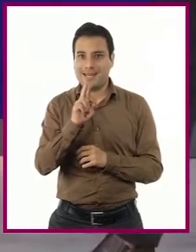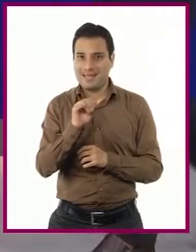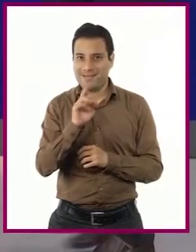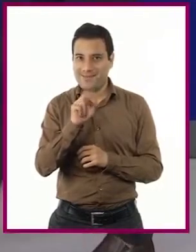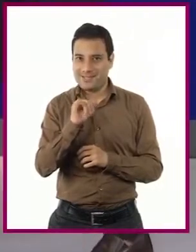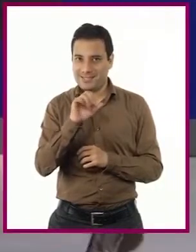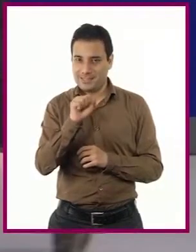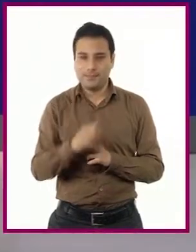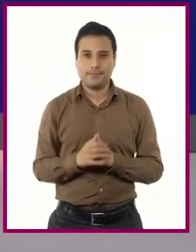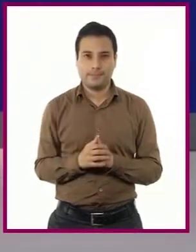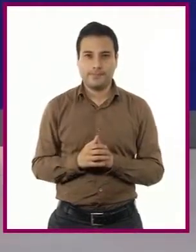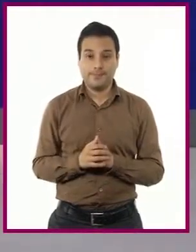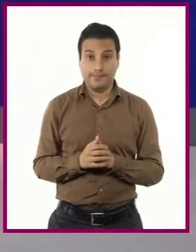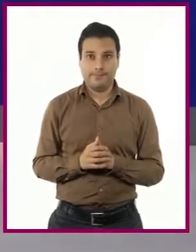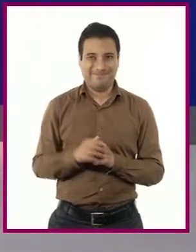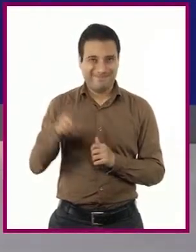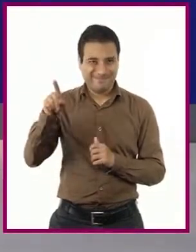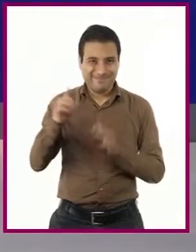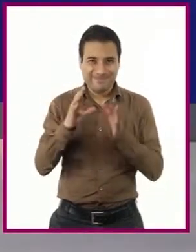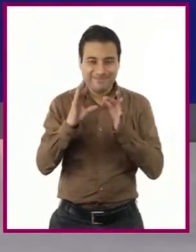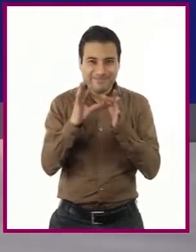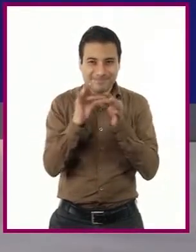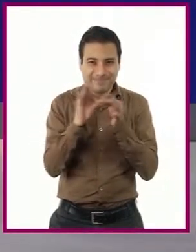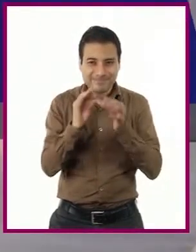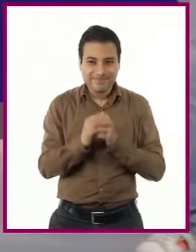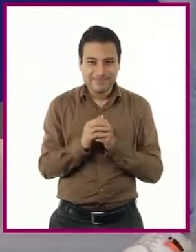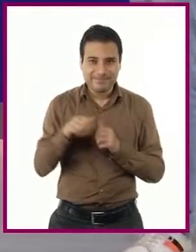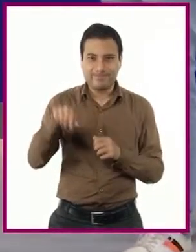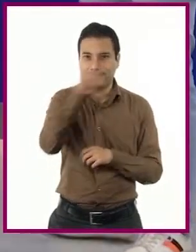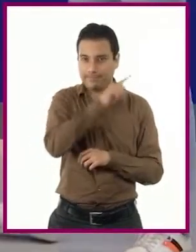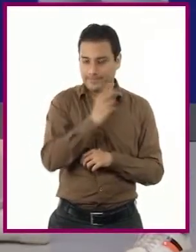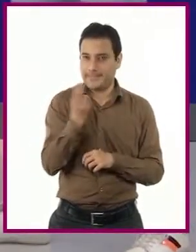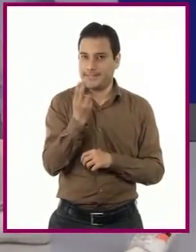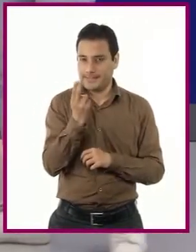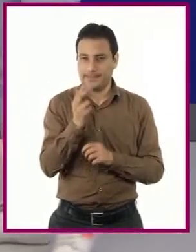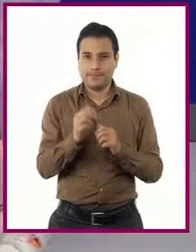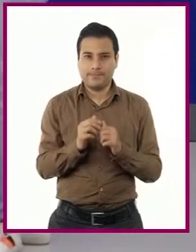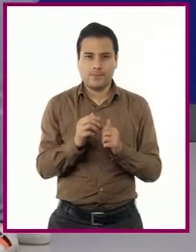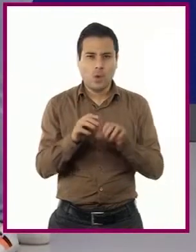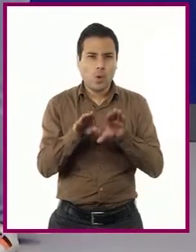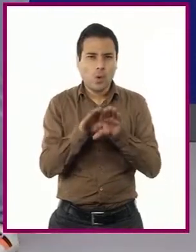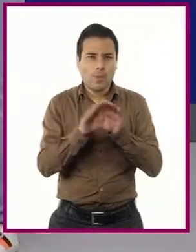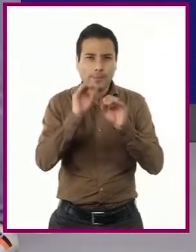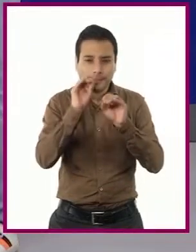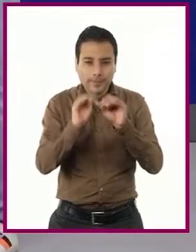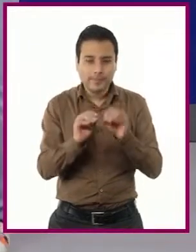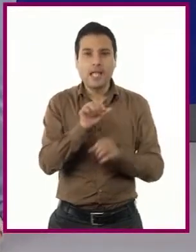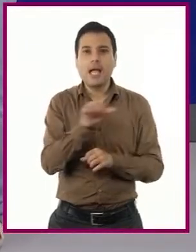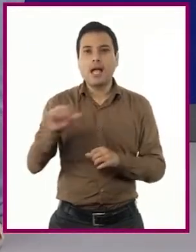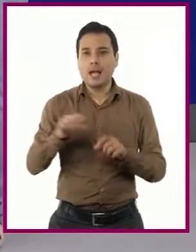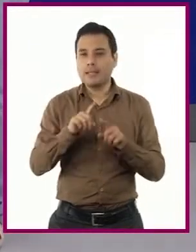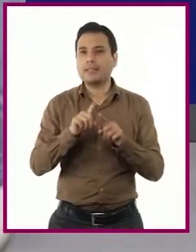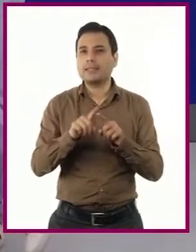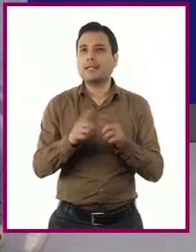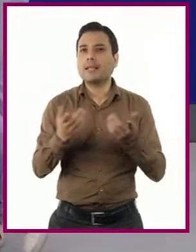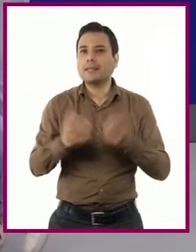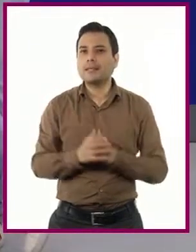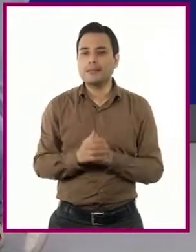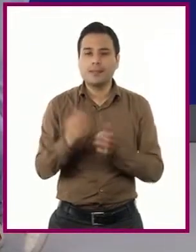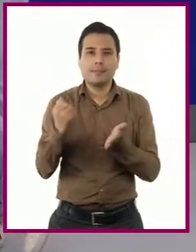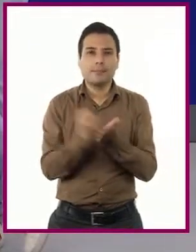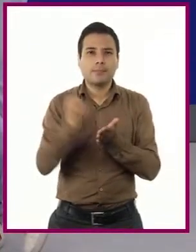De acuerdo con la información, tenemos que adecuar e iniciar con a quién va dirigido, quién lo valida y